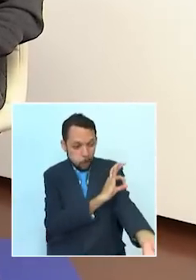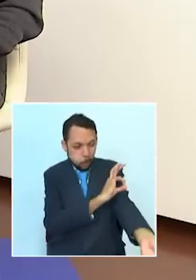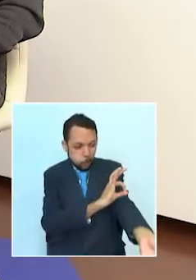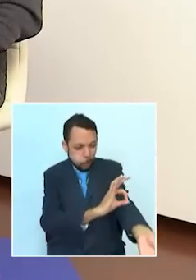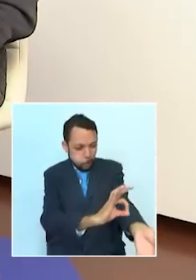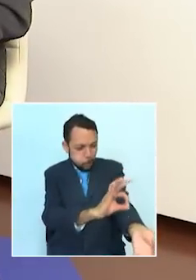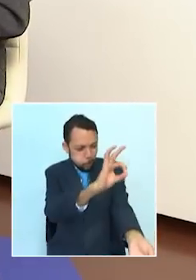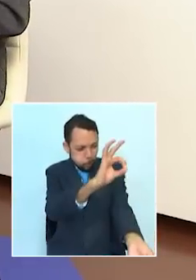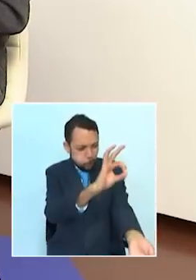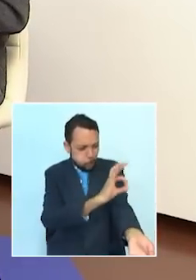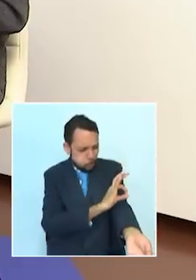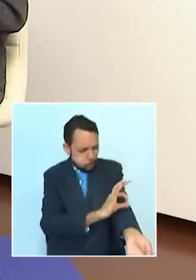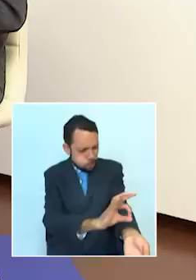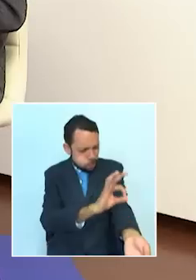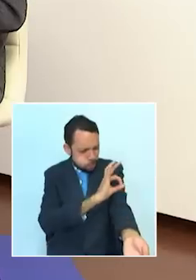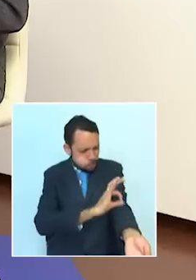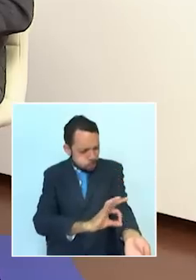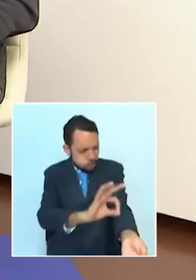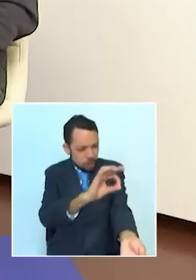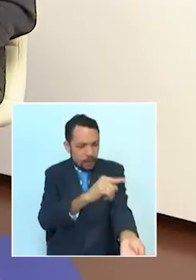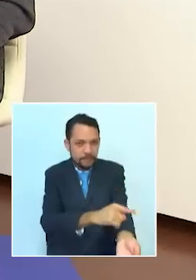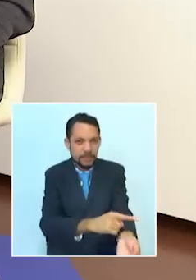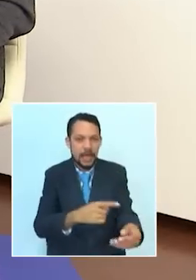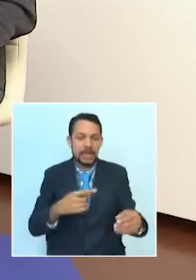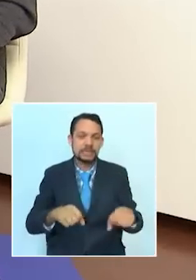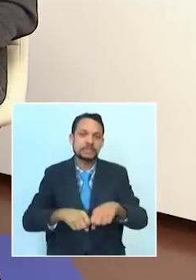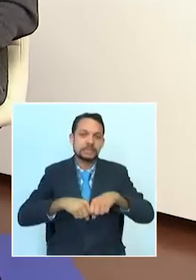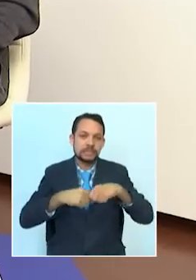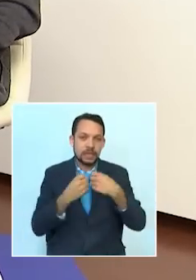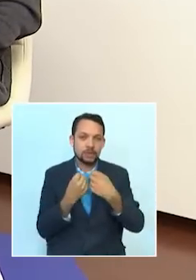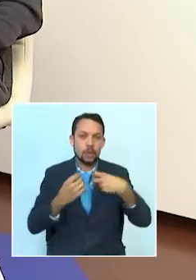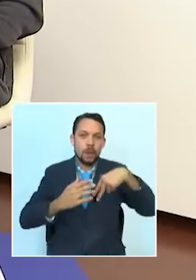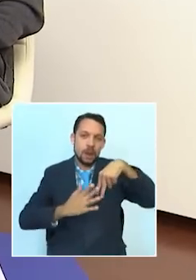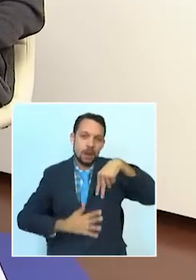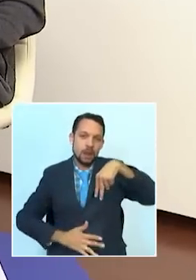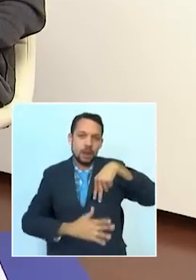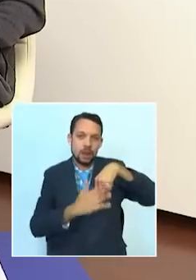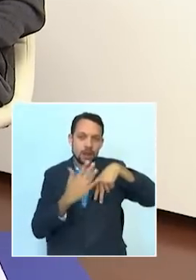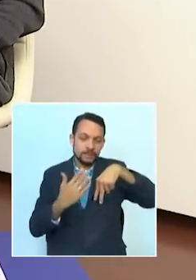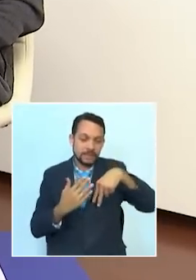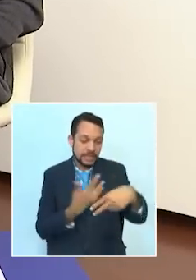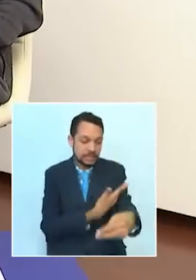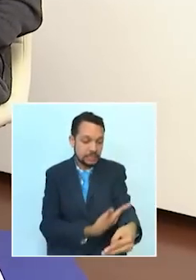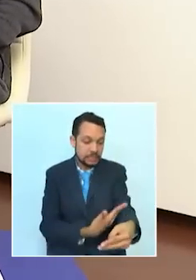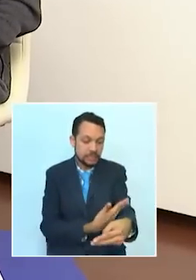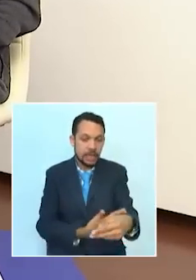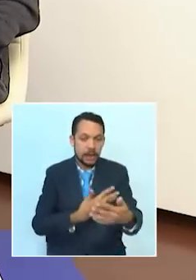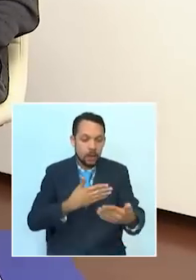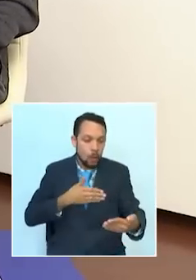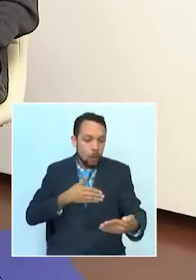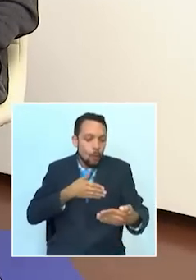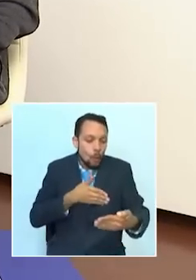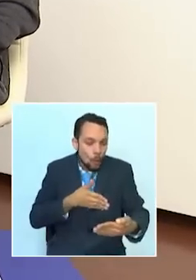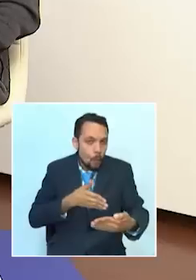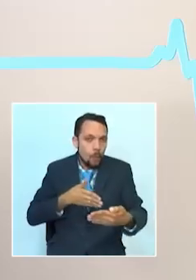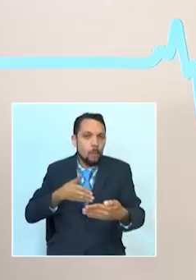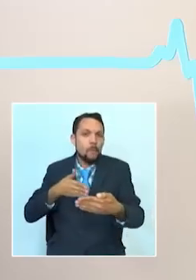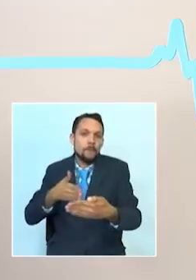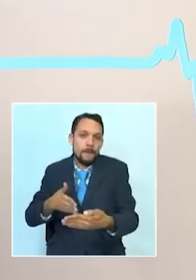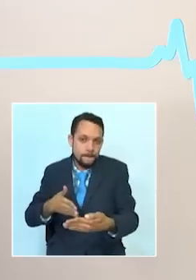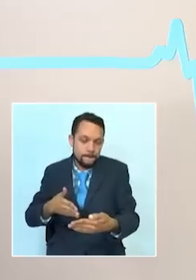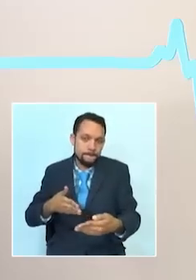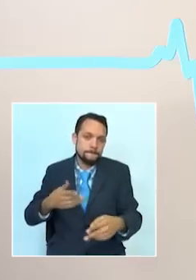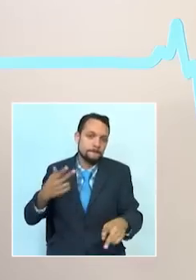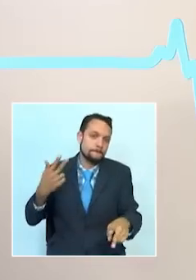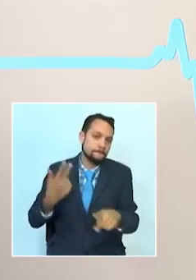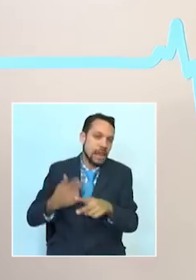nosotros corremos el riesgo de hacer obstrucciones arteriales y hacer este tener el riesgo de obstruir mis arterias es llevar el